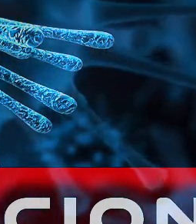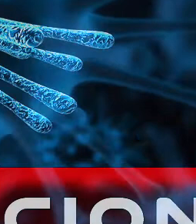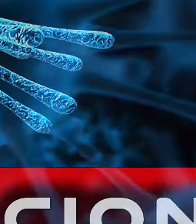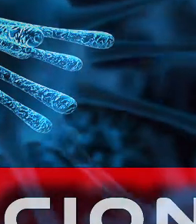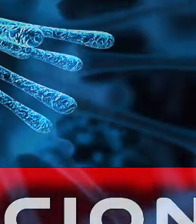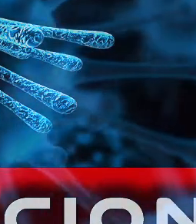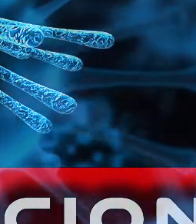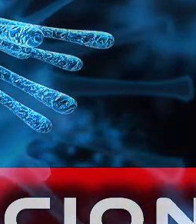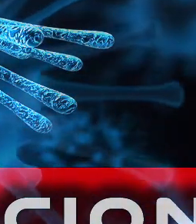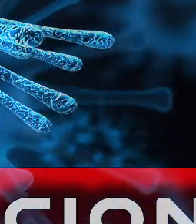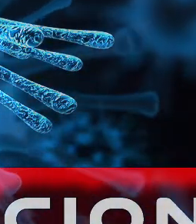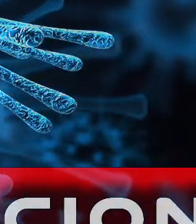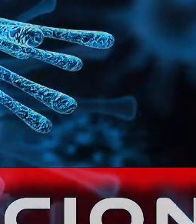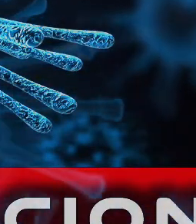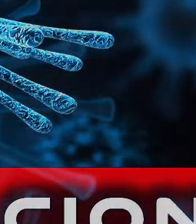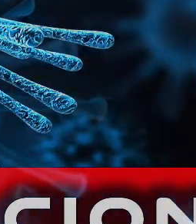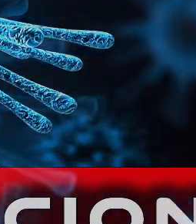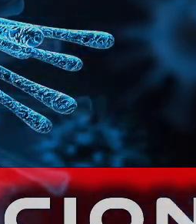nuestro canal.